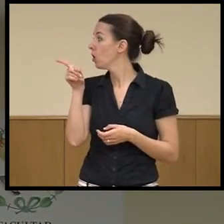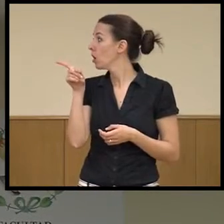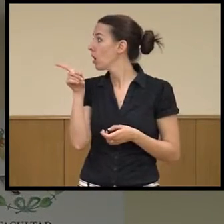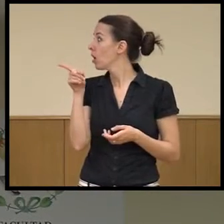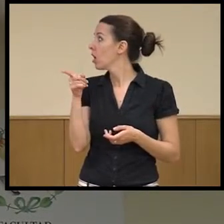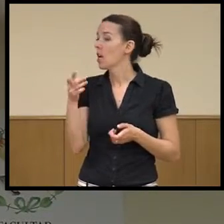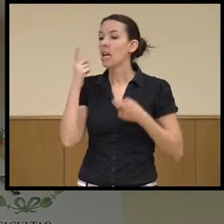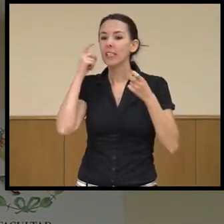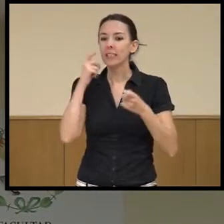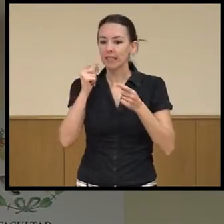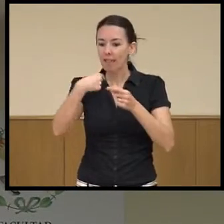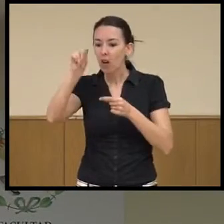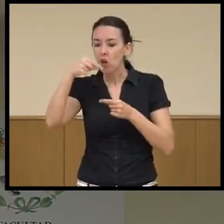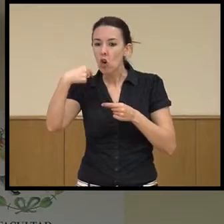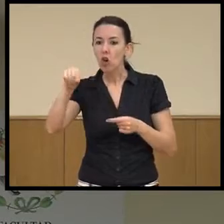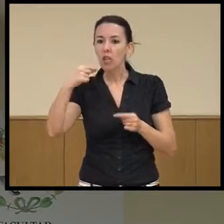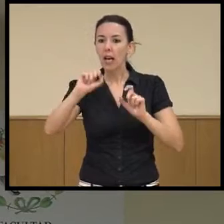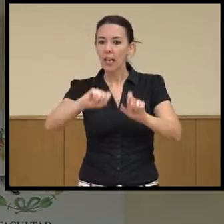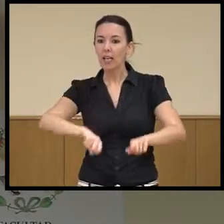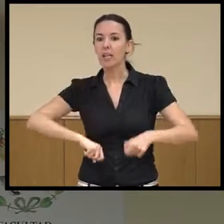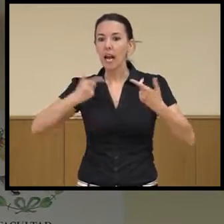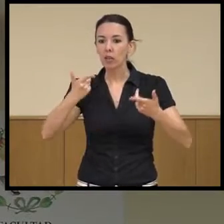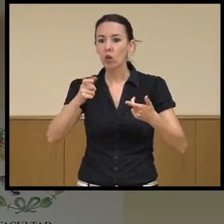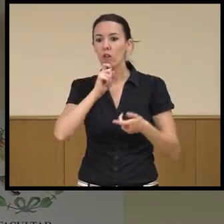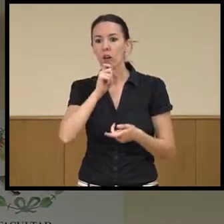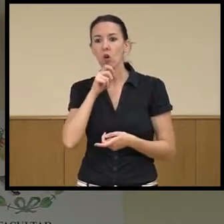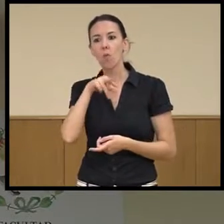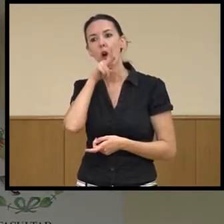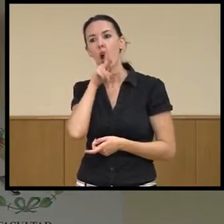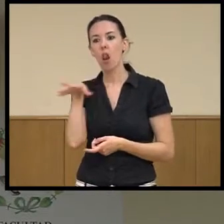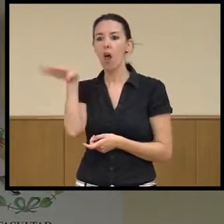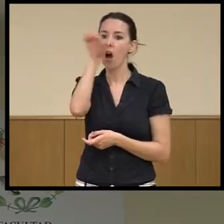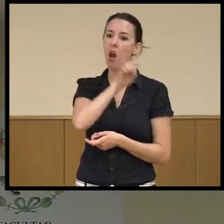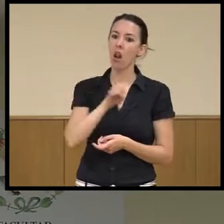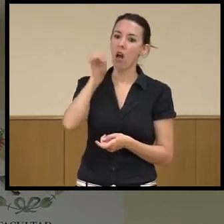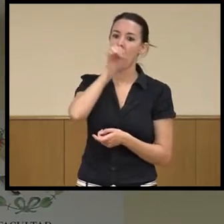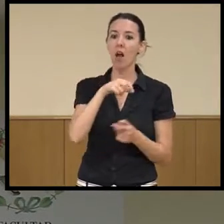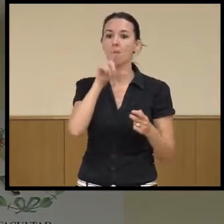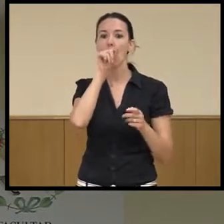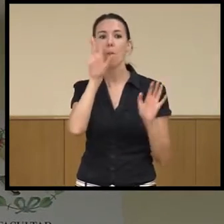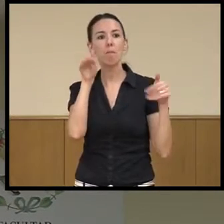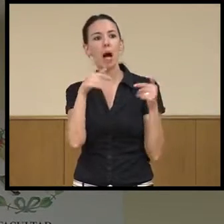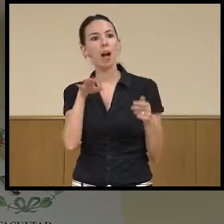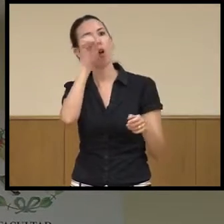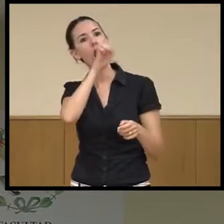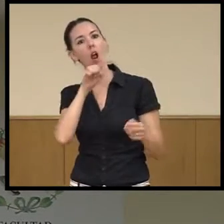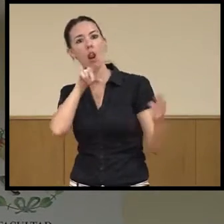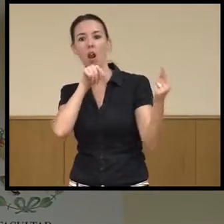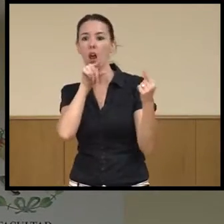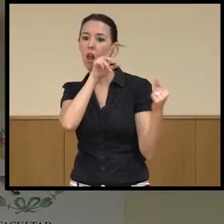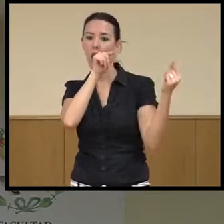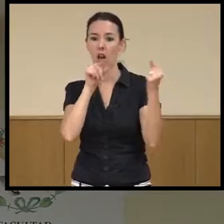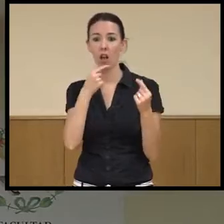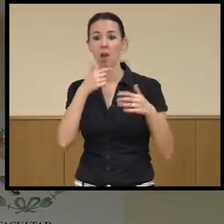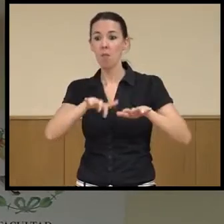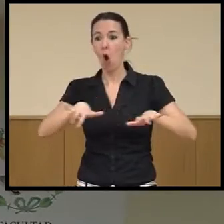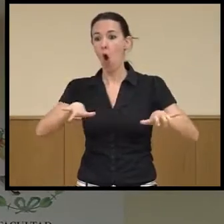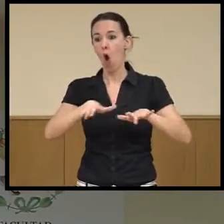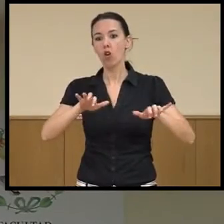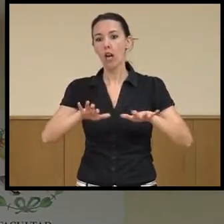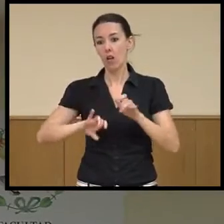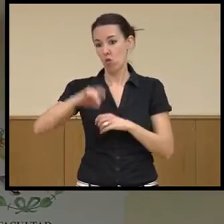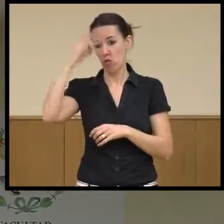de dominar y corregir la naturaleza enseñando una melodía de moda a su canario con la cheguinette, ese pequeño órgano mecánico